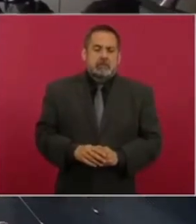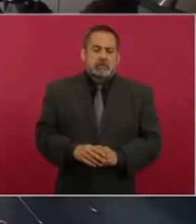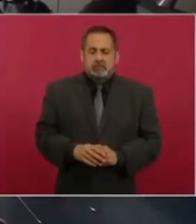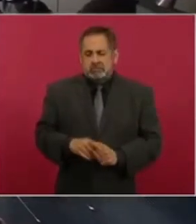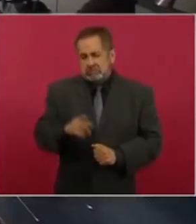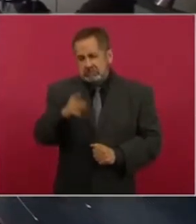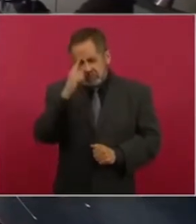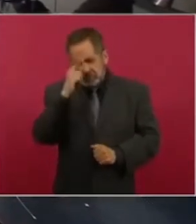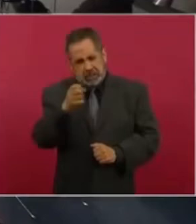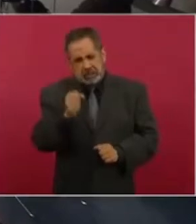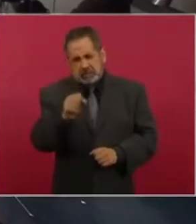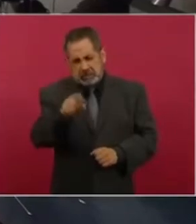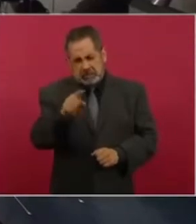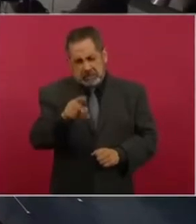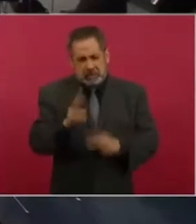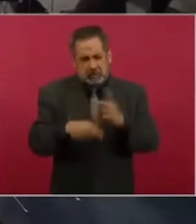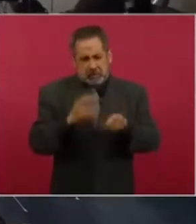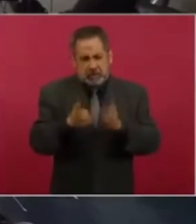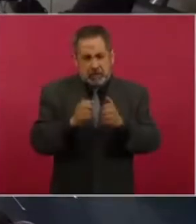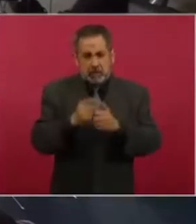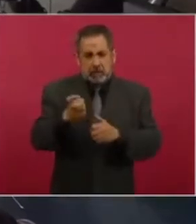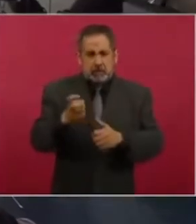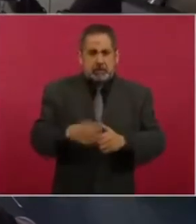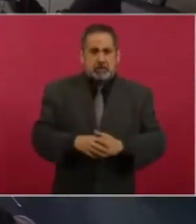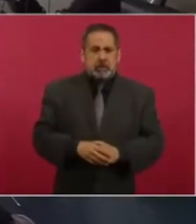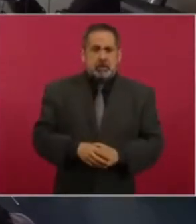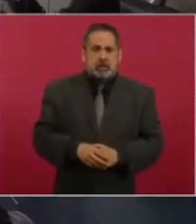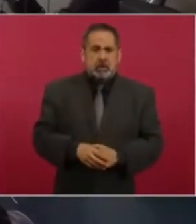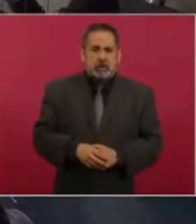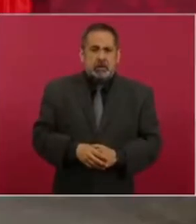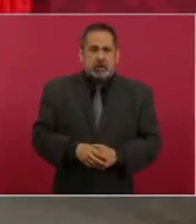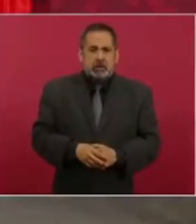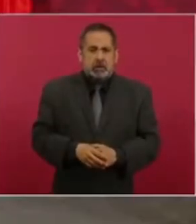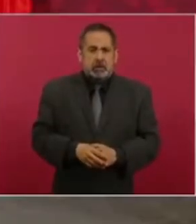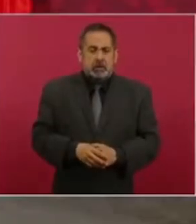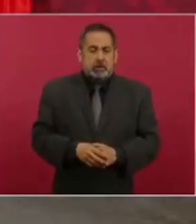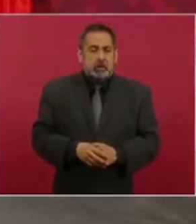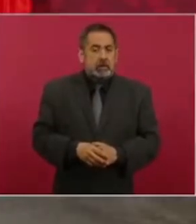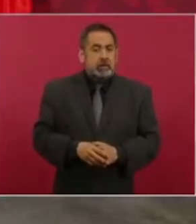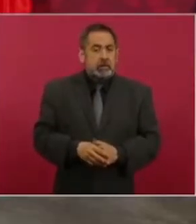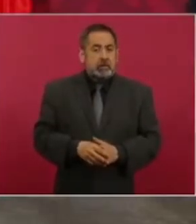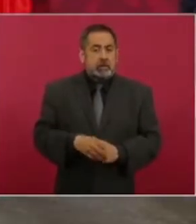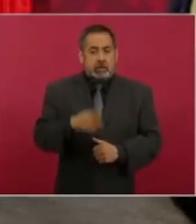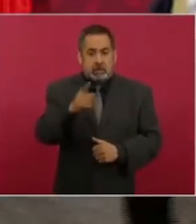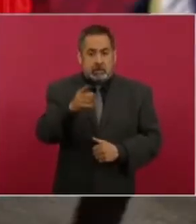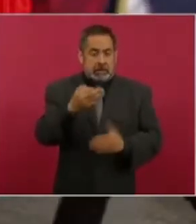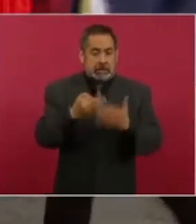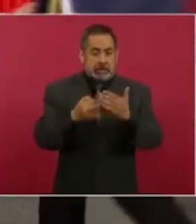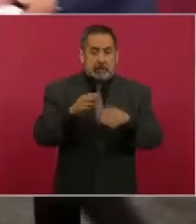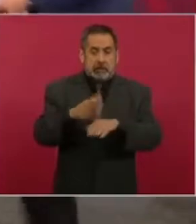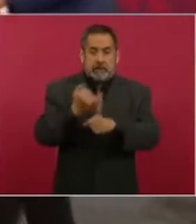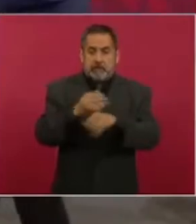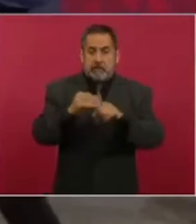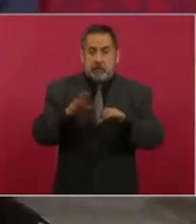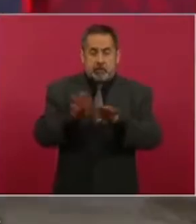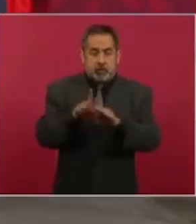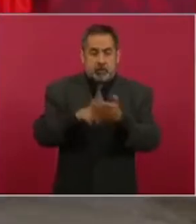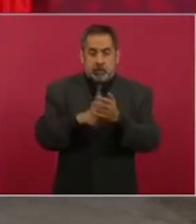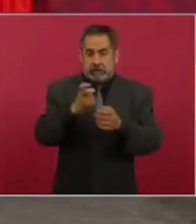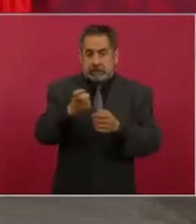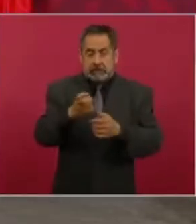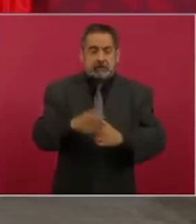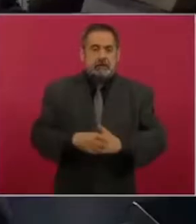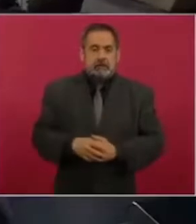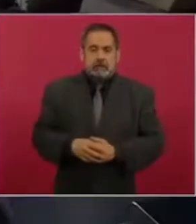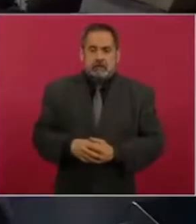Seguramente también, sí, seguramente. A ver, porque sí nos quedamos pendientes con lo del informe. Sí, con mucho gusto, con